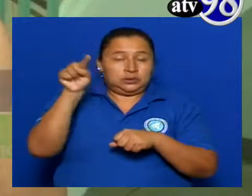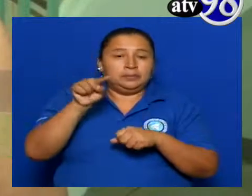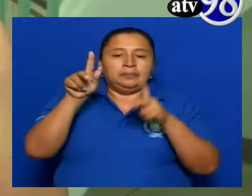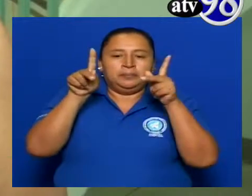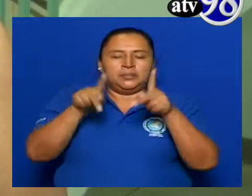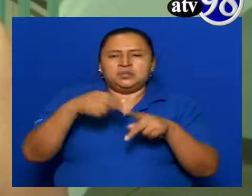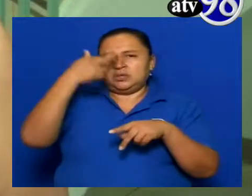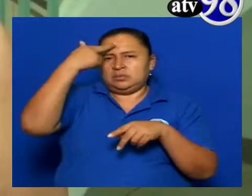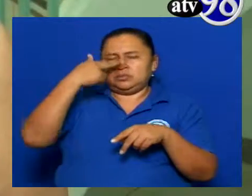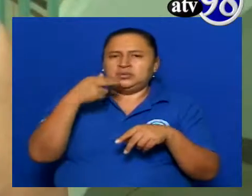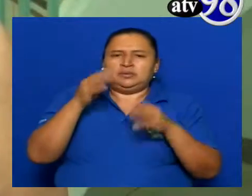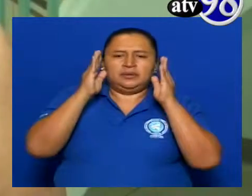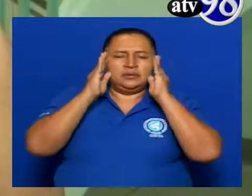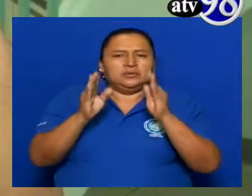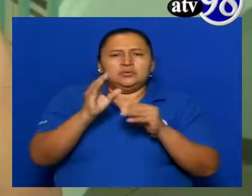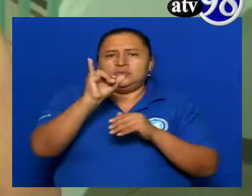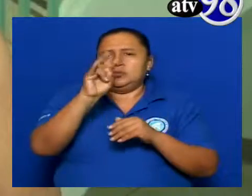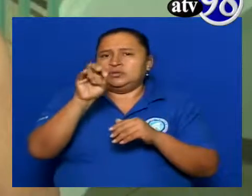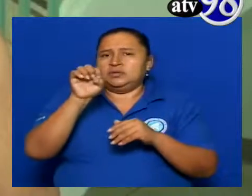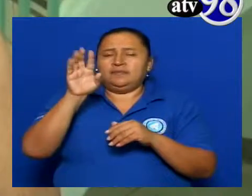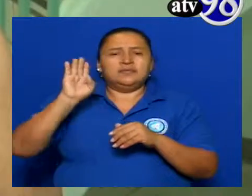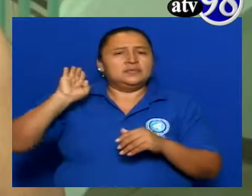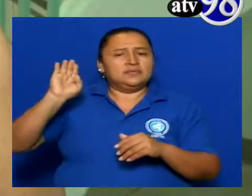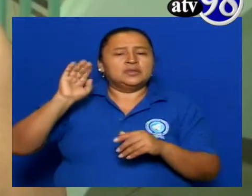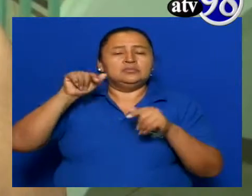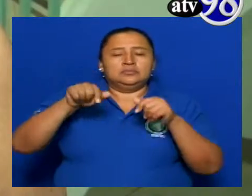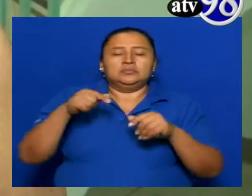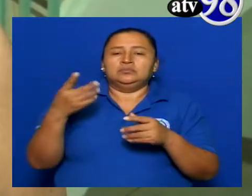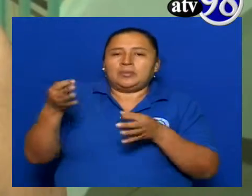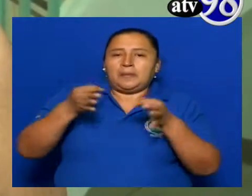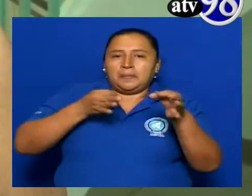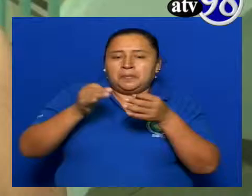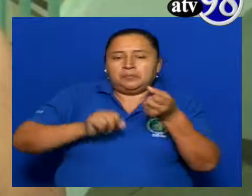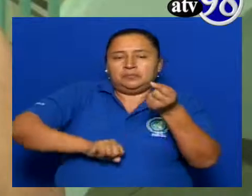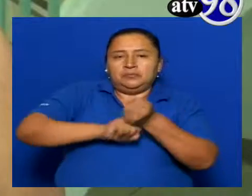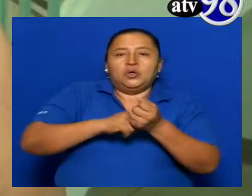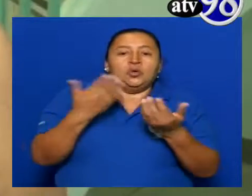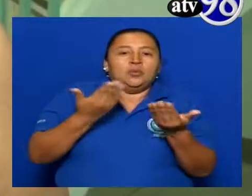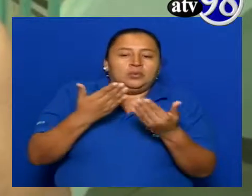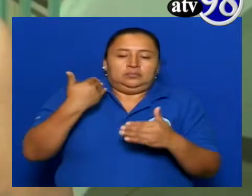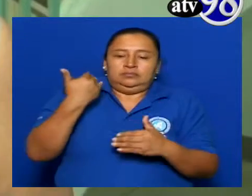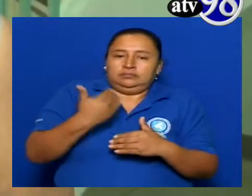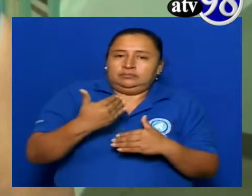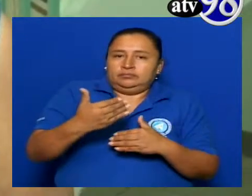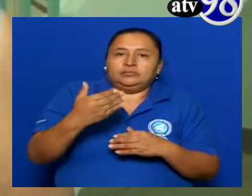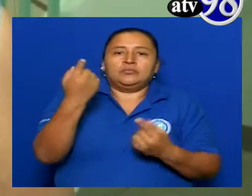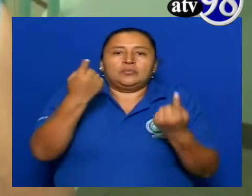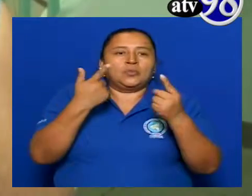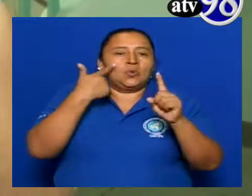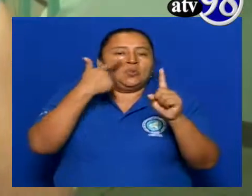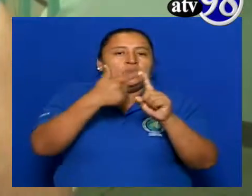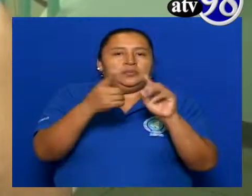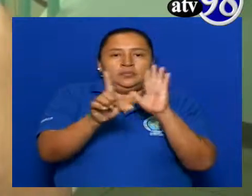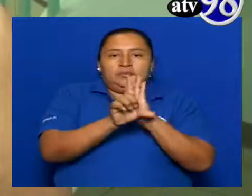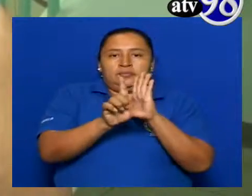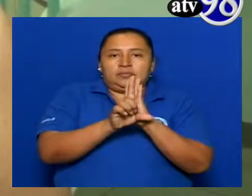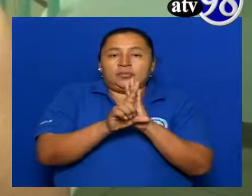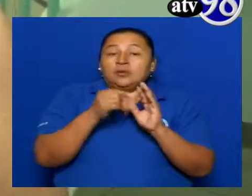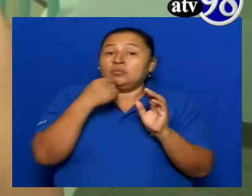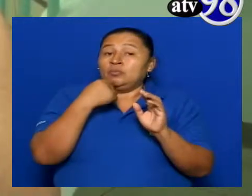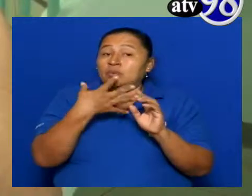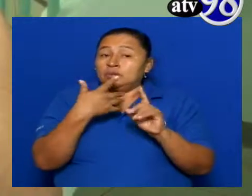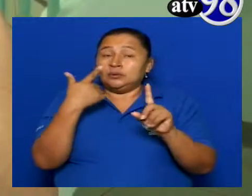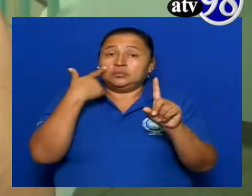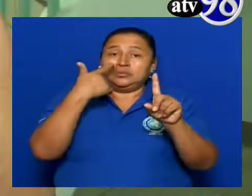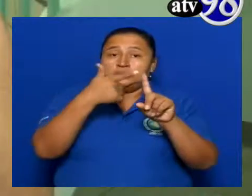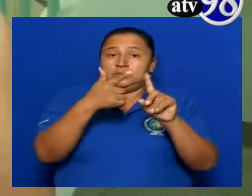él nos va a venir a reforzar todo el proceso de cómo van a ir en cada momento y cuál es el objetivo de la ley. Porque el objetivo de la ley